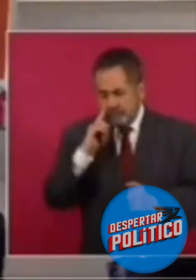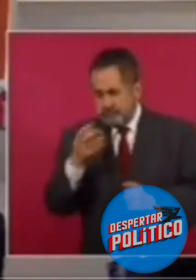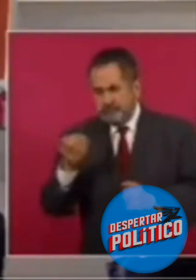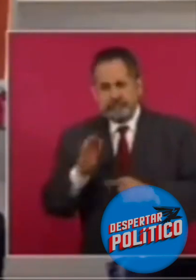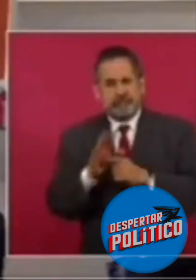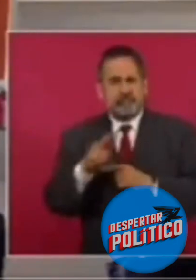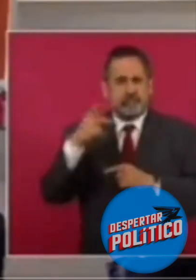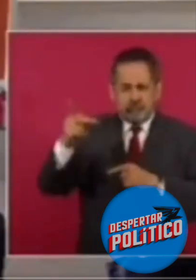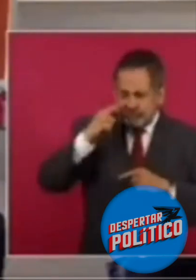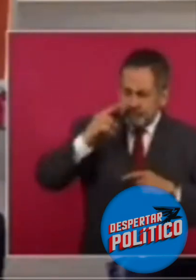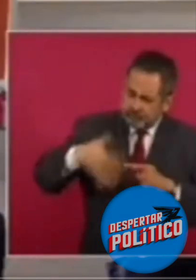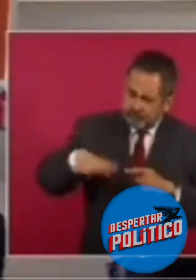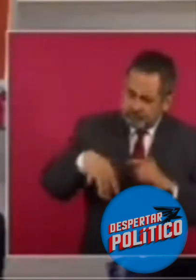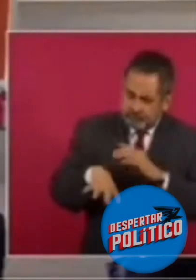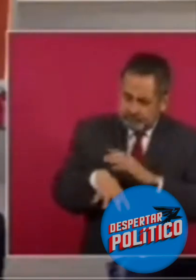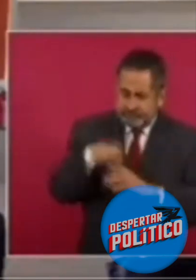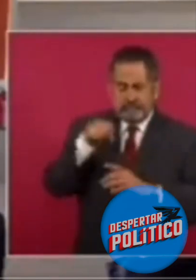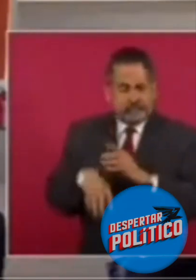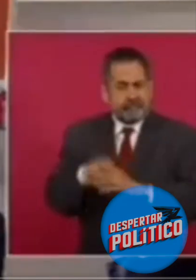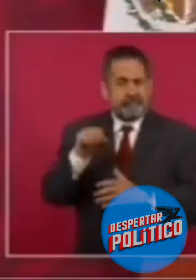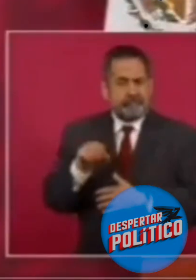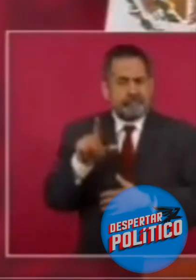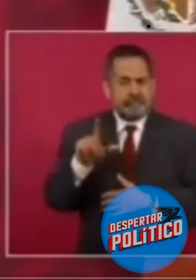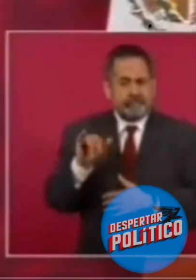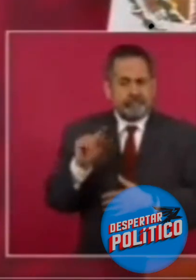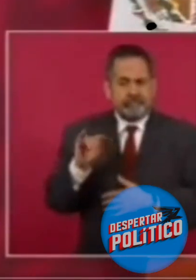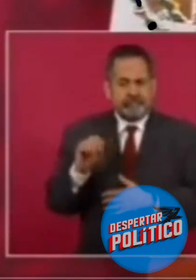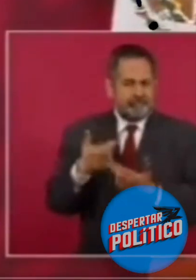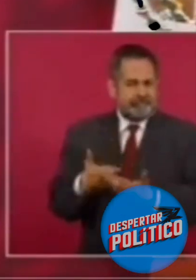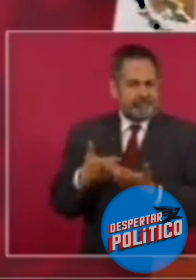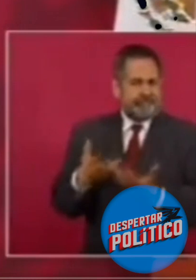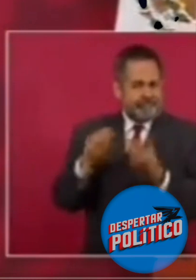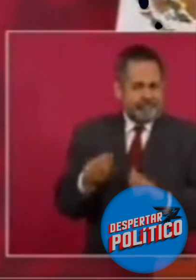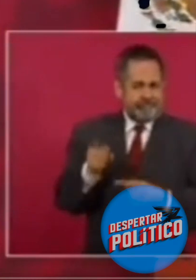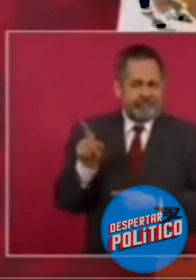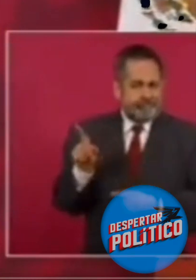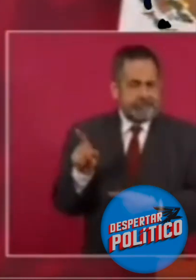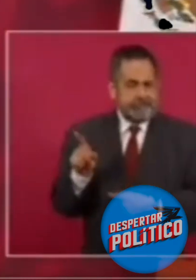demostrado por sus exploraciones contar con litio.